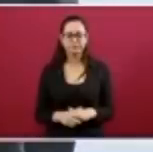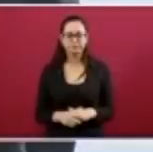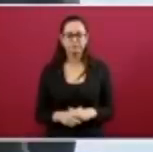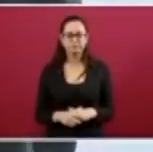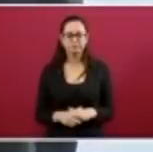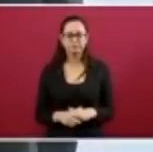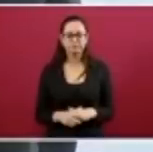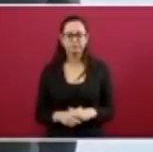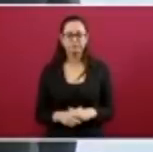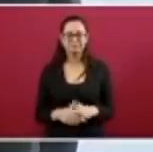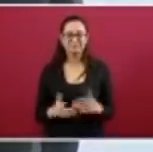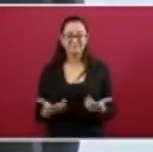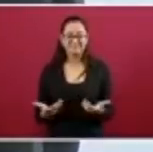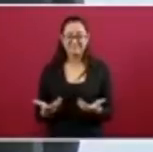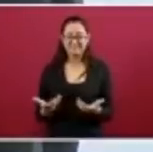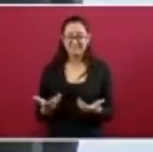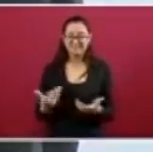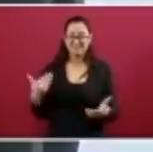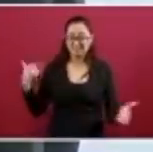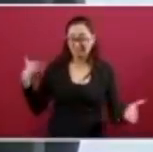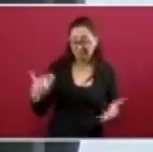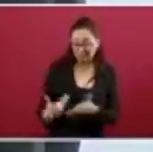buscar reparar el daño.